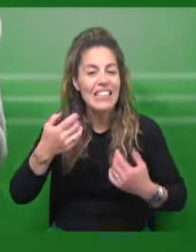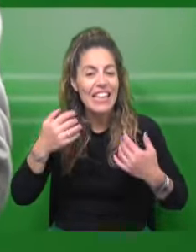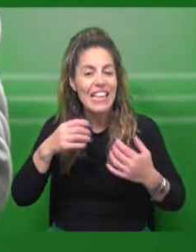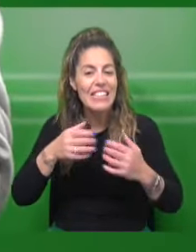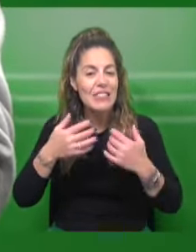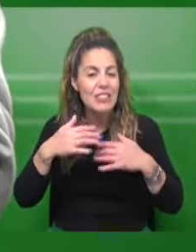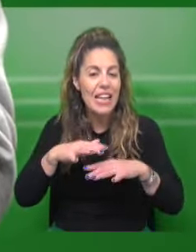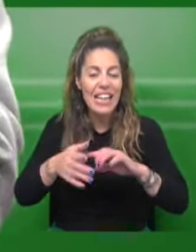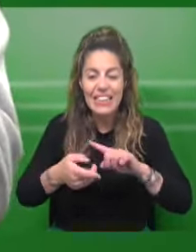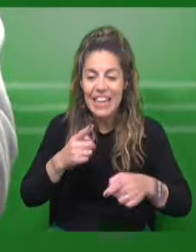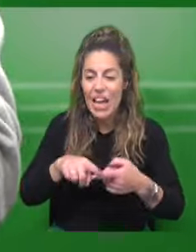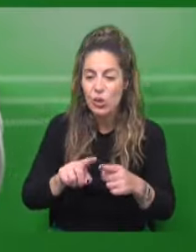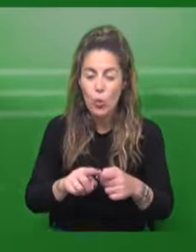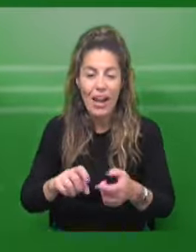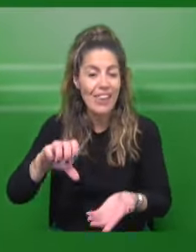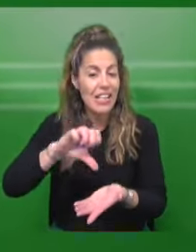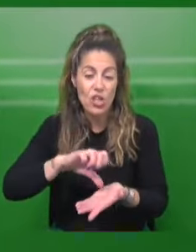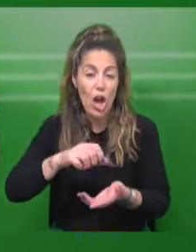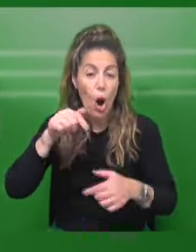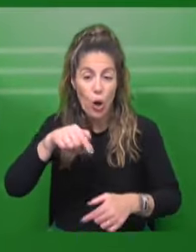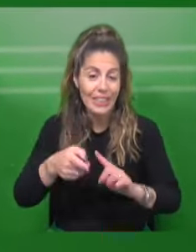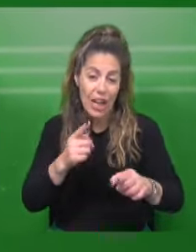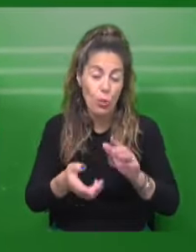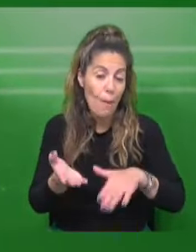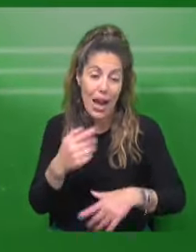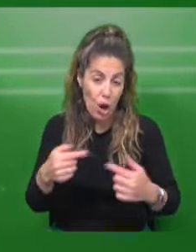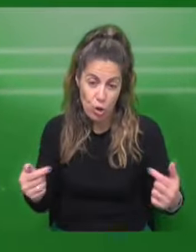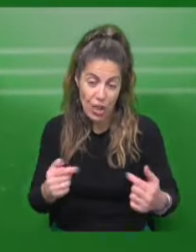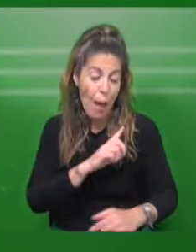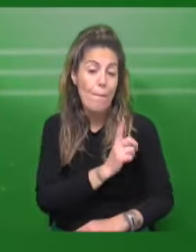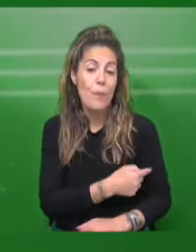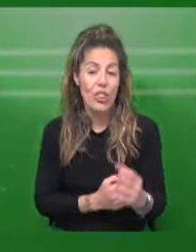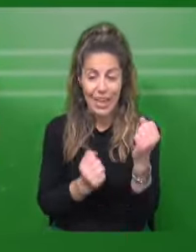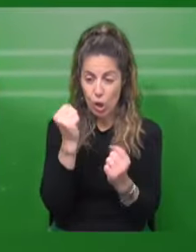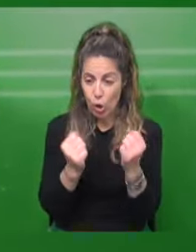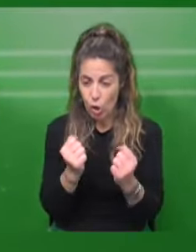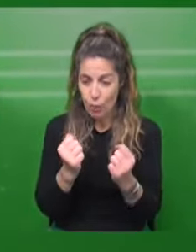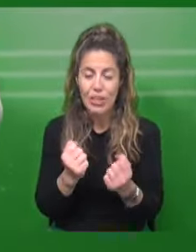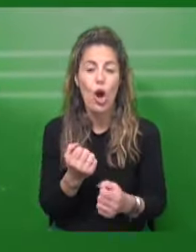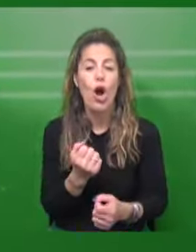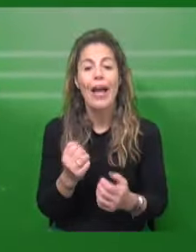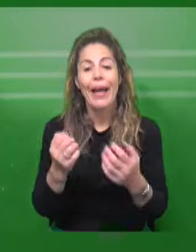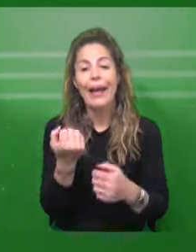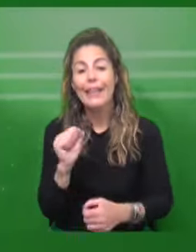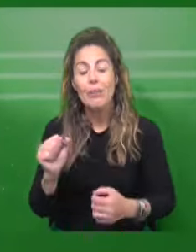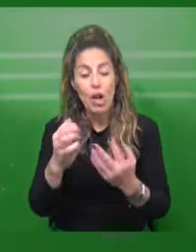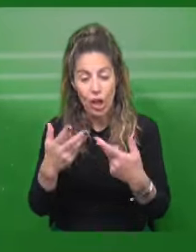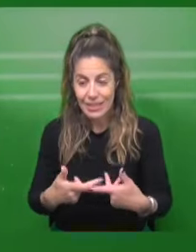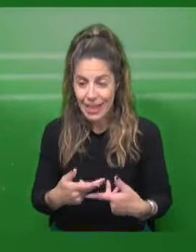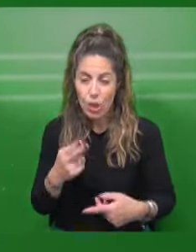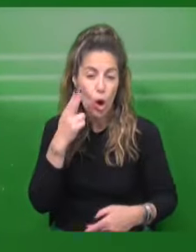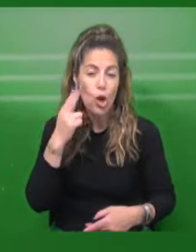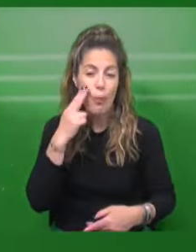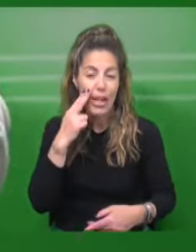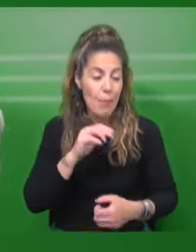cuando hoy por hoy interactúan muchas más cosas lo hemos dicho no el poder económico que es transnacional el crimen organizado los problemas